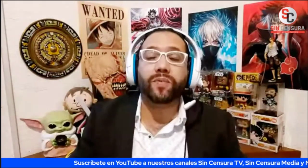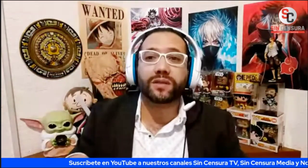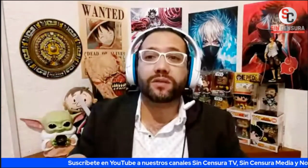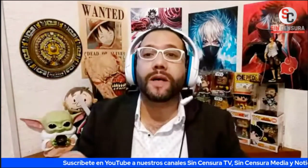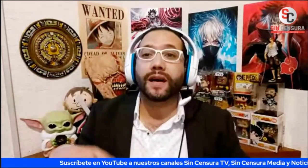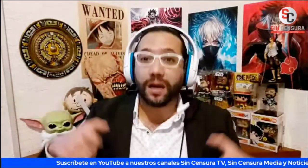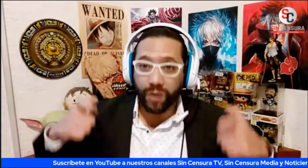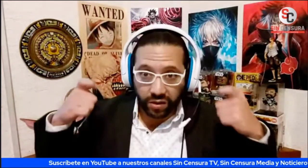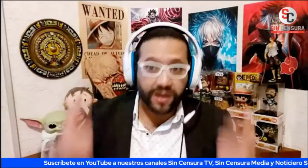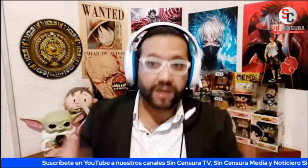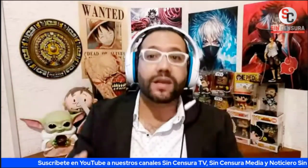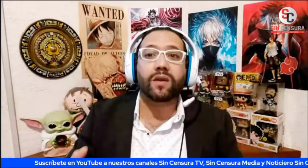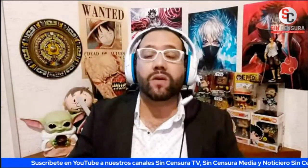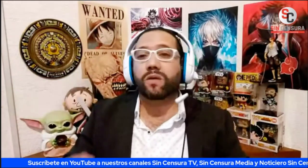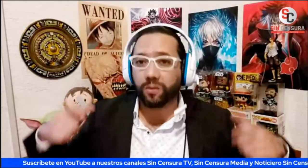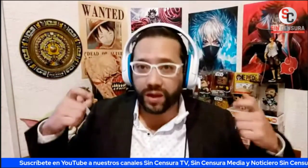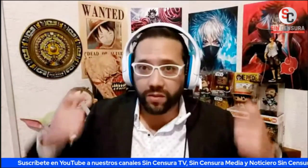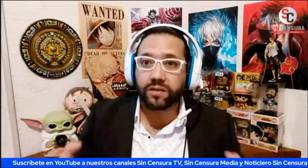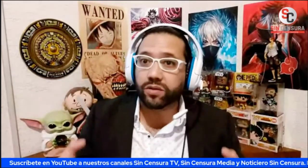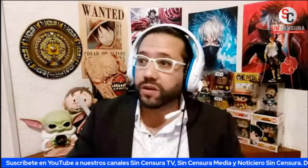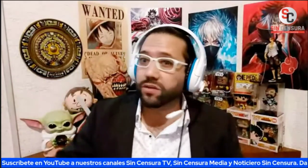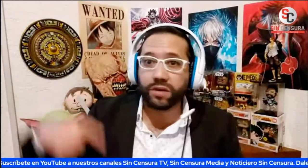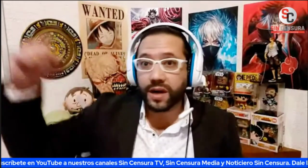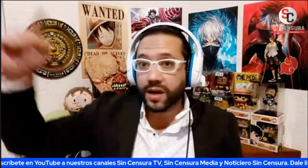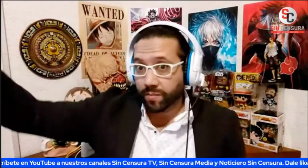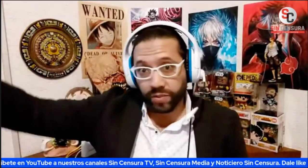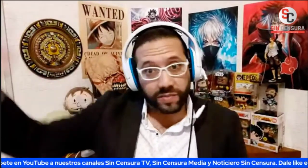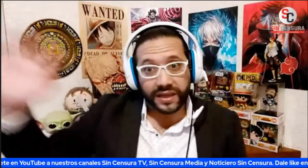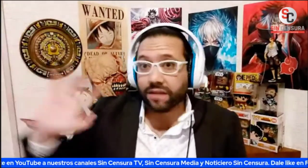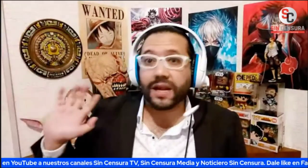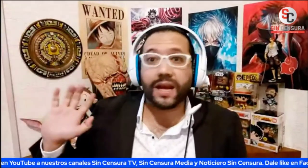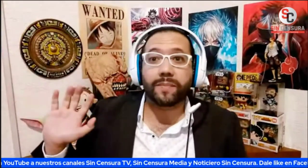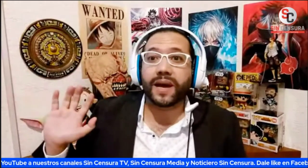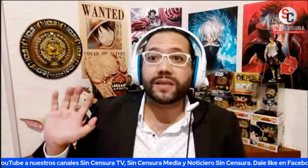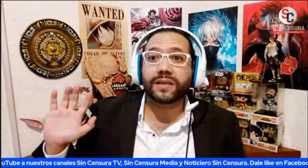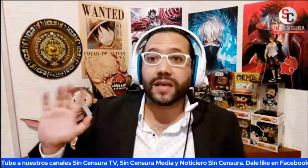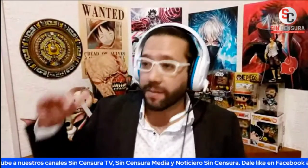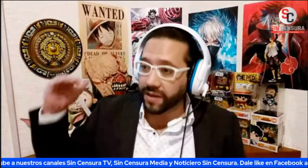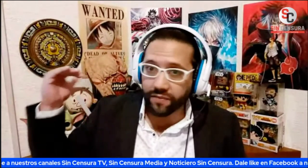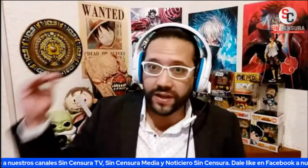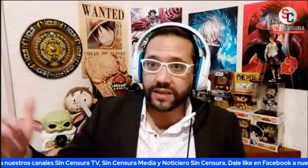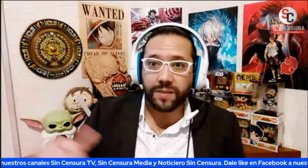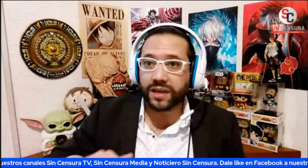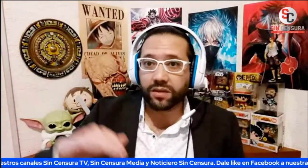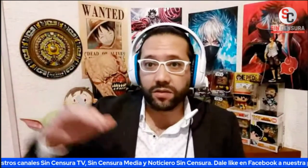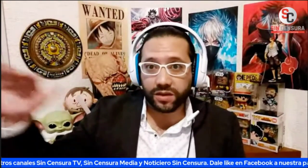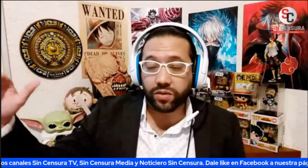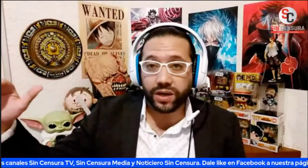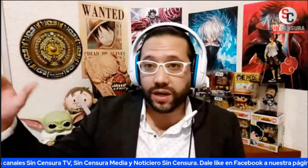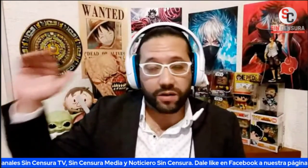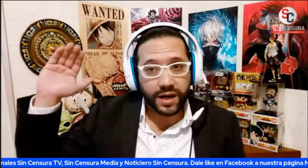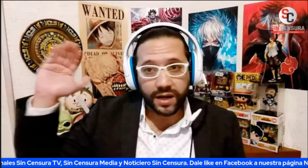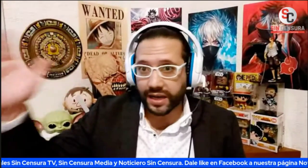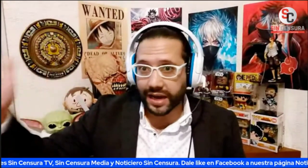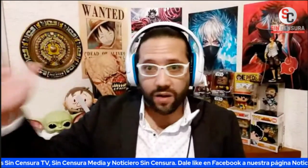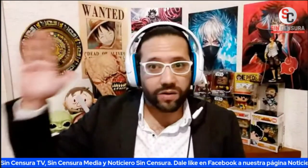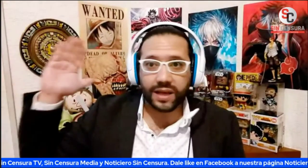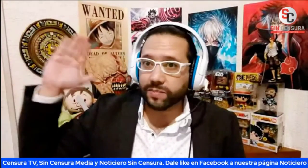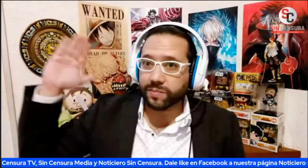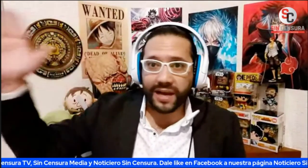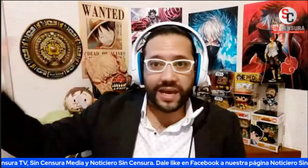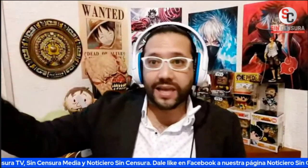precisamente fue por eso que cuando vieron el oro, que cuando vieron todo esto, pues mandaron traer a más, y ahí vino el financiamiento histórico